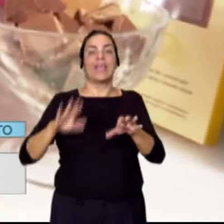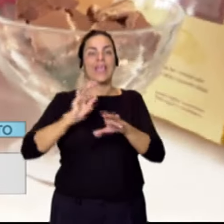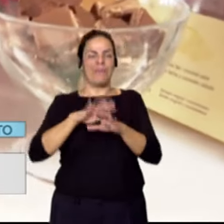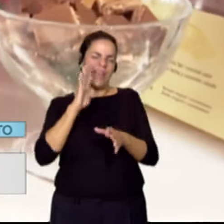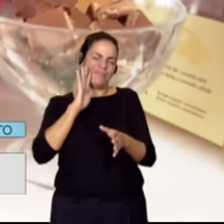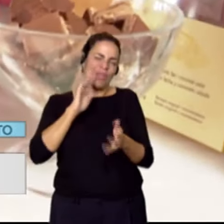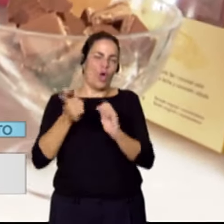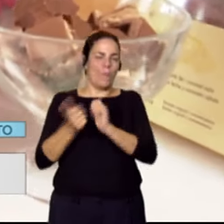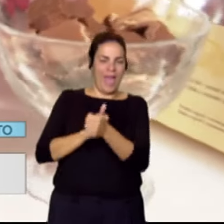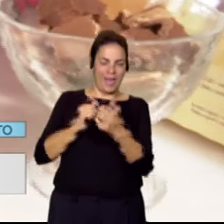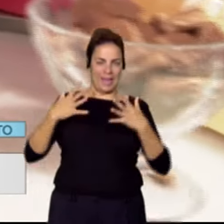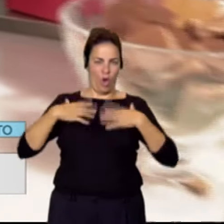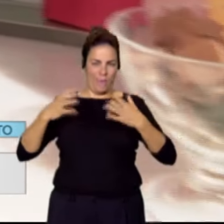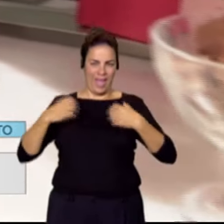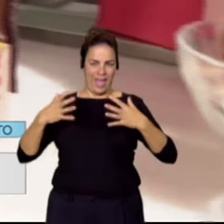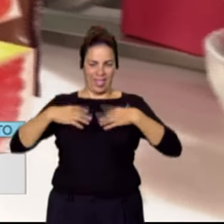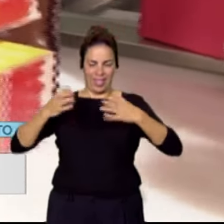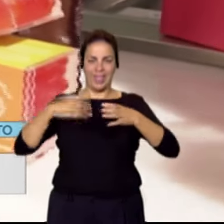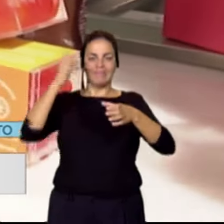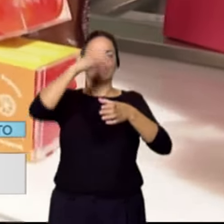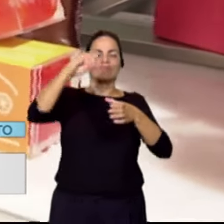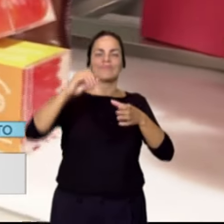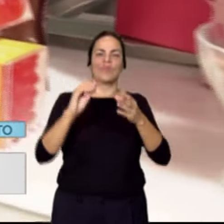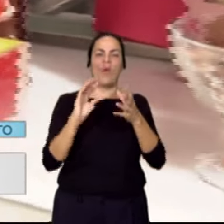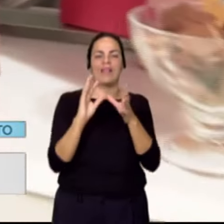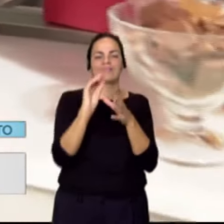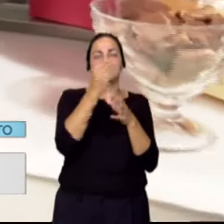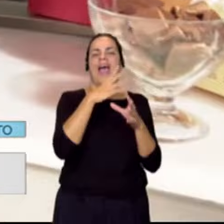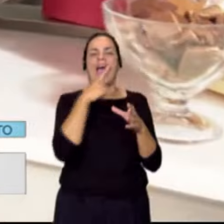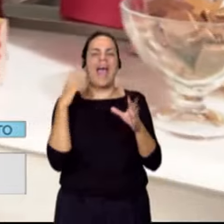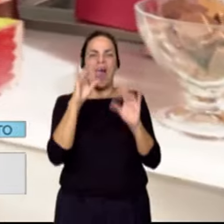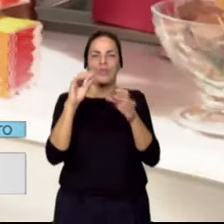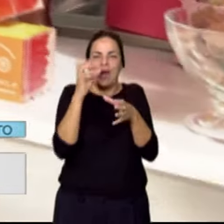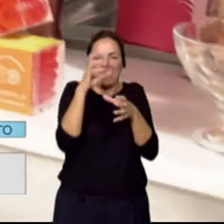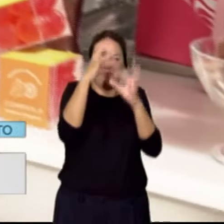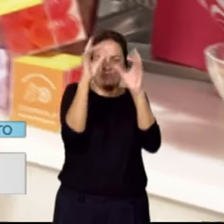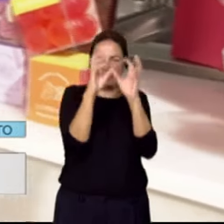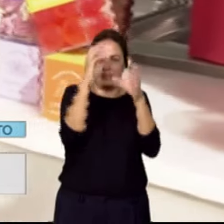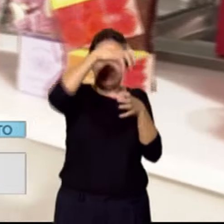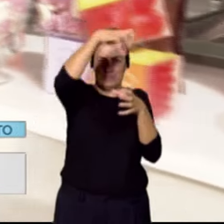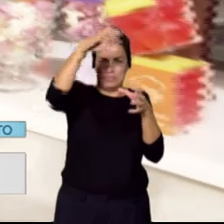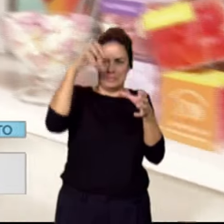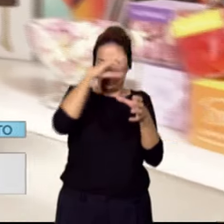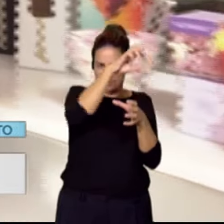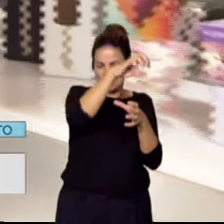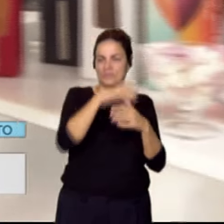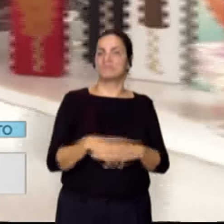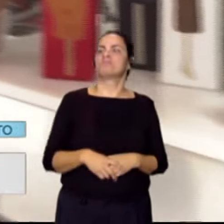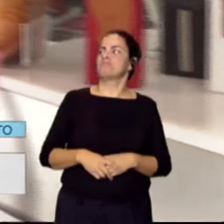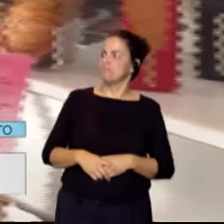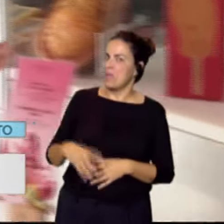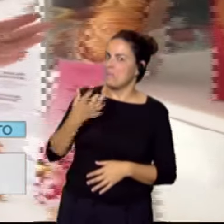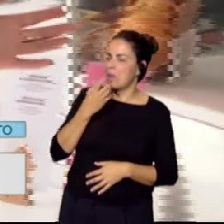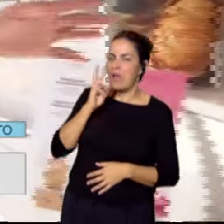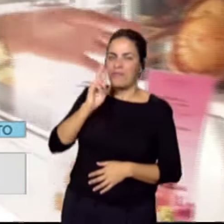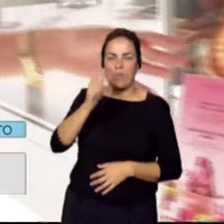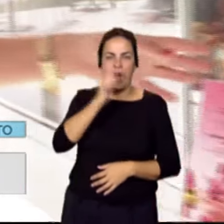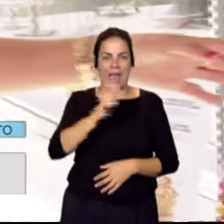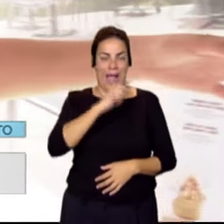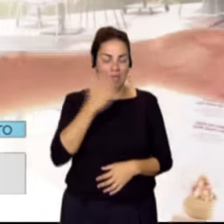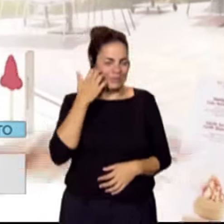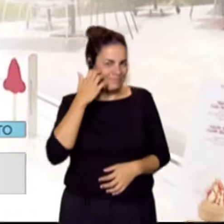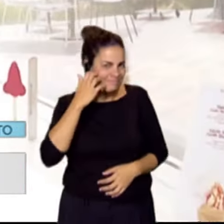oveja le ponen un algodón de azúcar y por ejemplo Berta ahora que estamos viendo también estos helados no tan curiosos a ver si nos los puedes